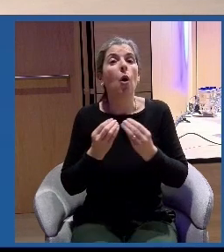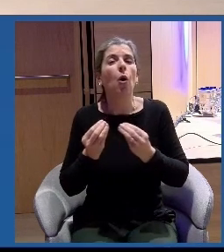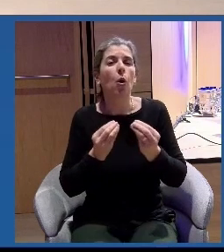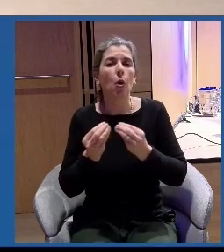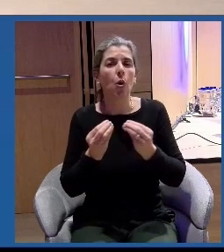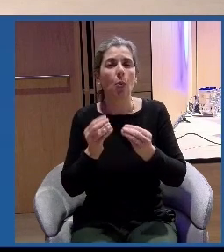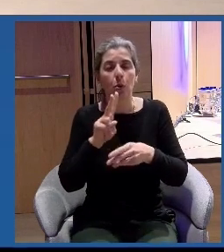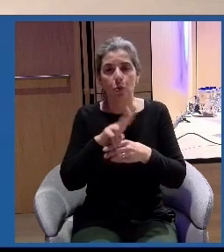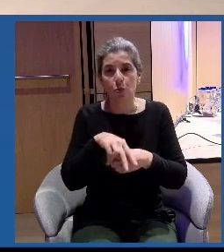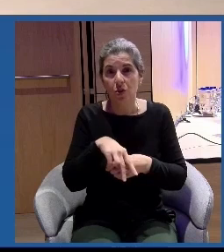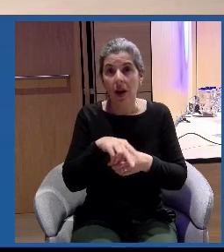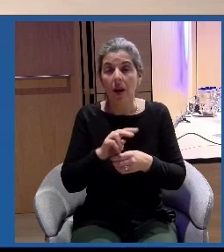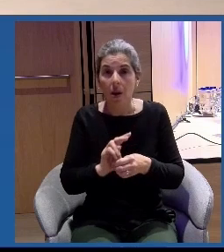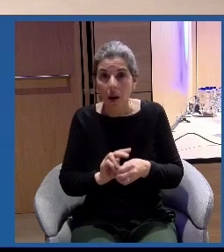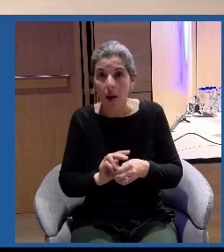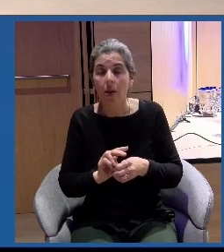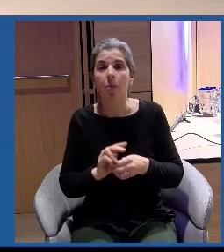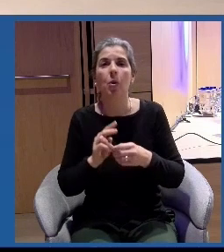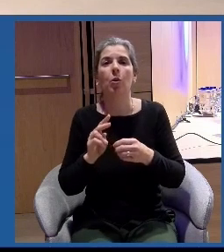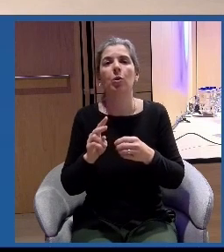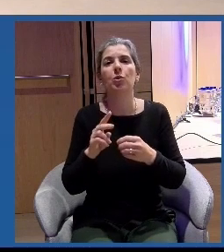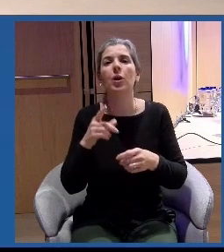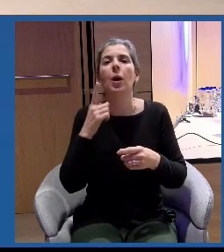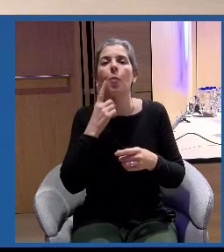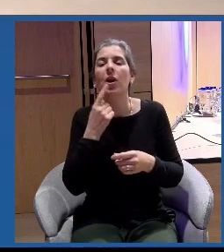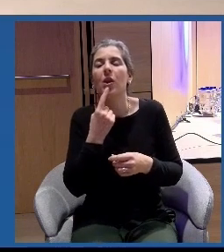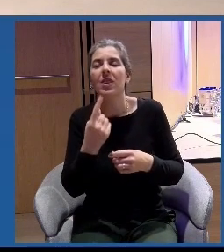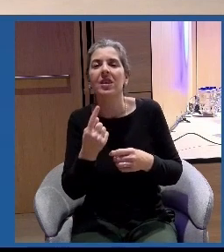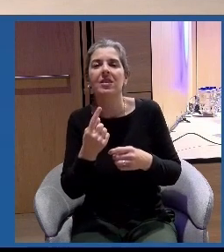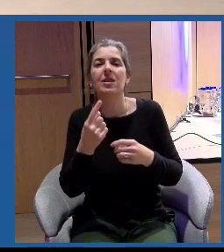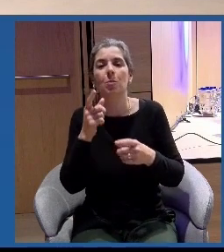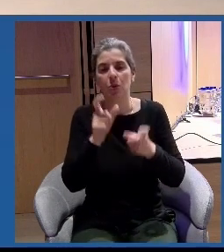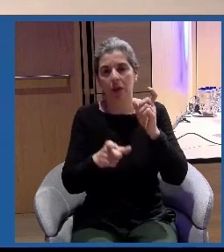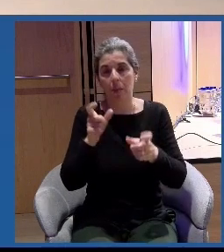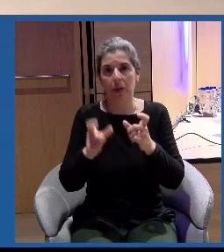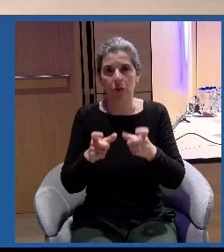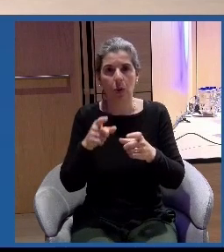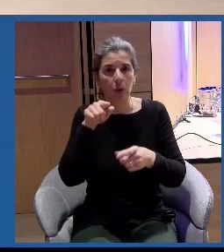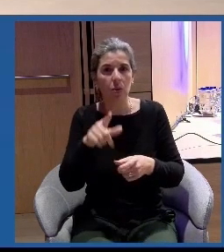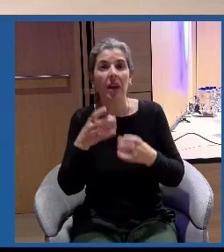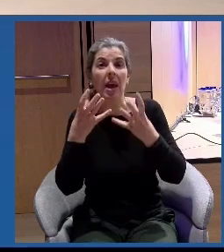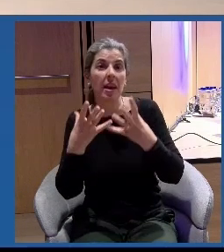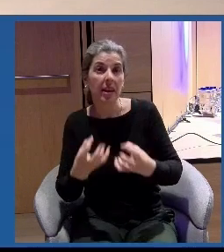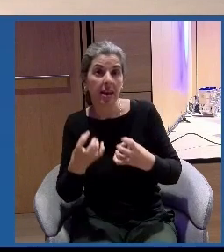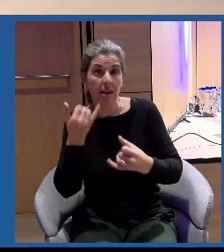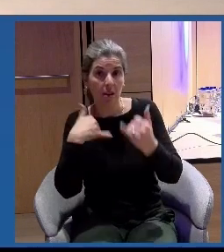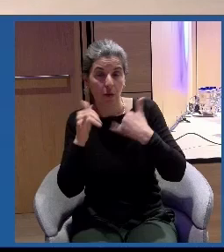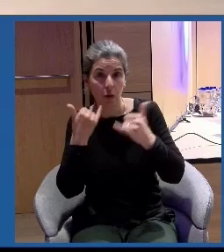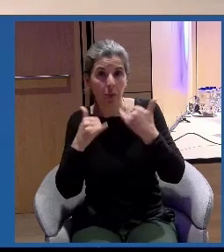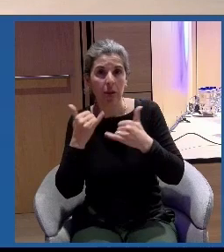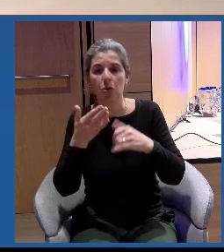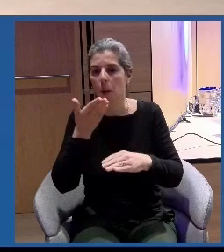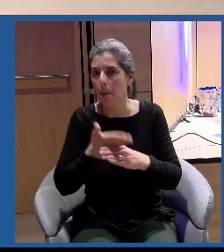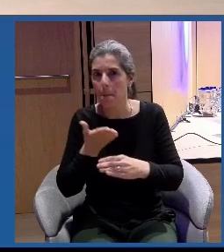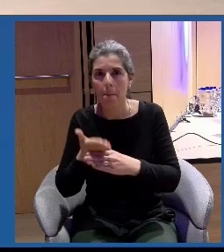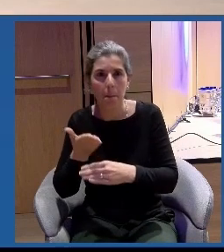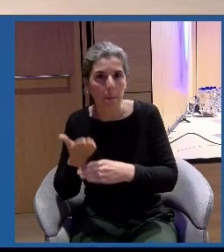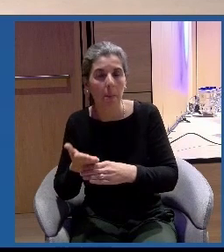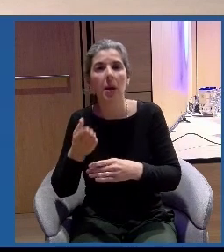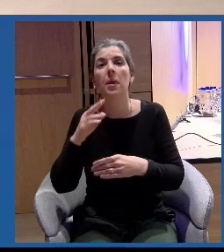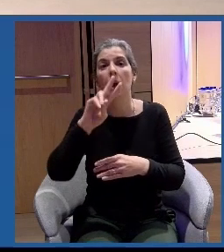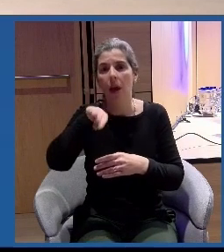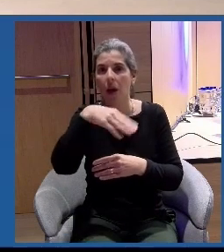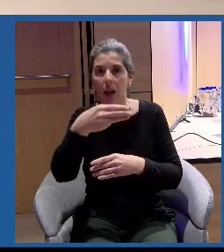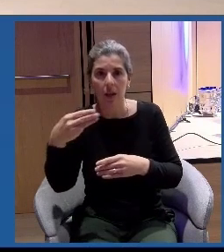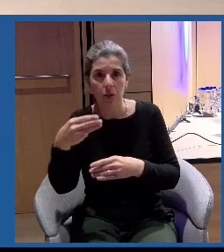para decirle rápida y fácilmente a las personas, bueno, si quiere pedir información, vaya, pinche acá, busque el organismo y este es el mecanismo. O sea